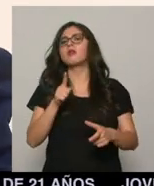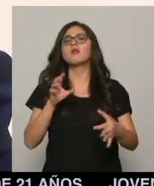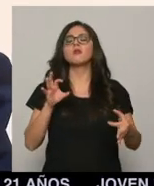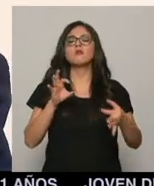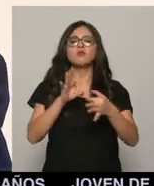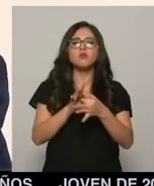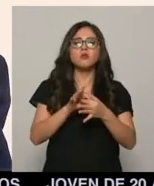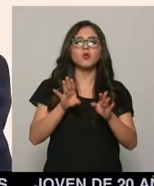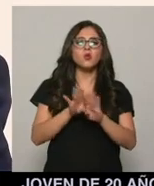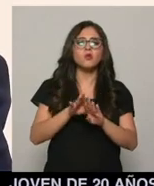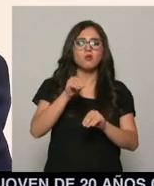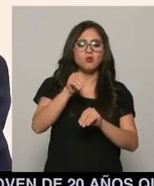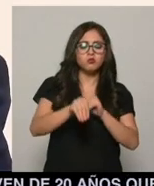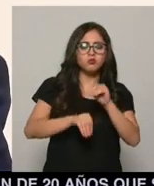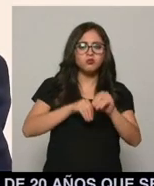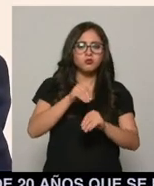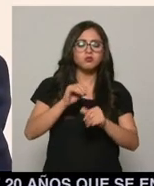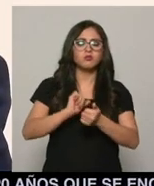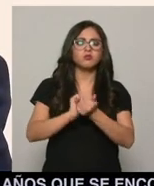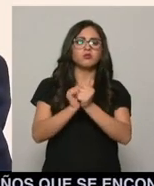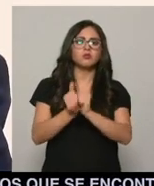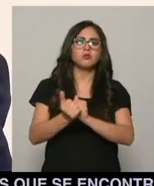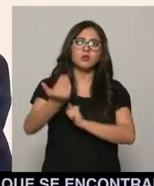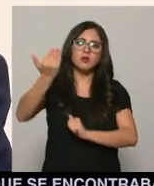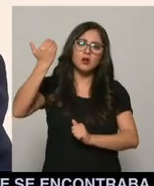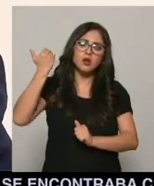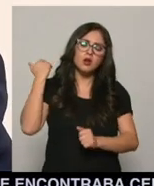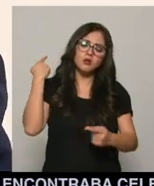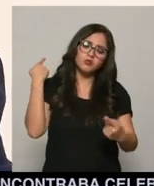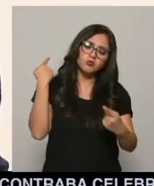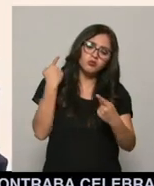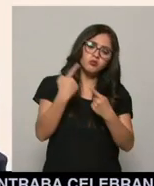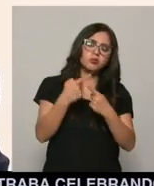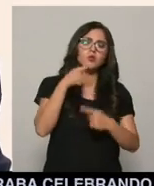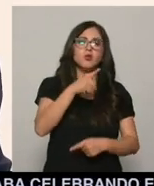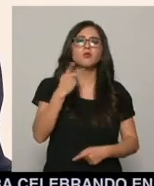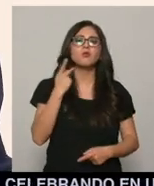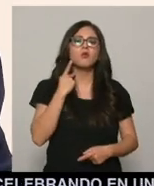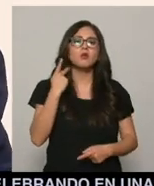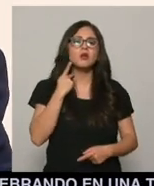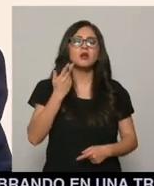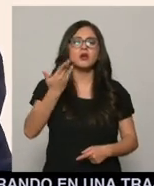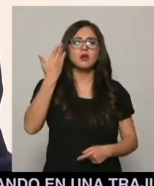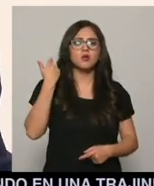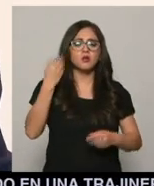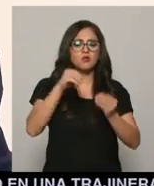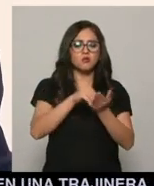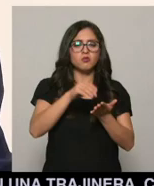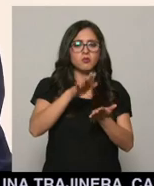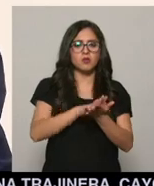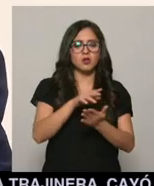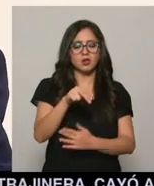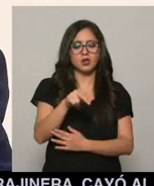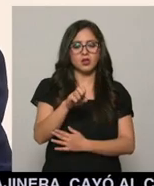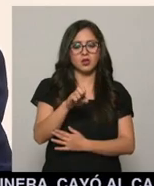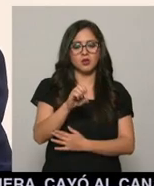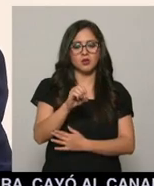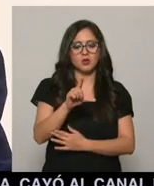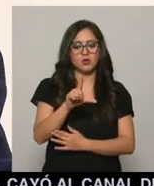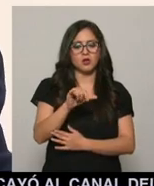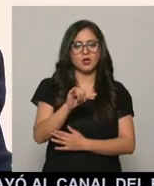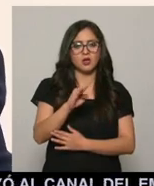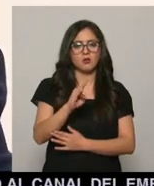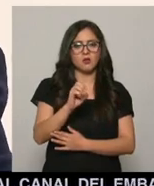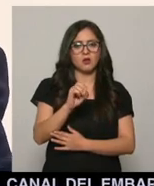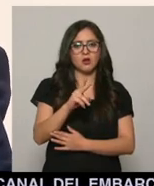vienen arrastrándose desde la política construida del modelo anterior, que es este modelo neoliberal que duró 36 años en nuestro